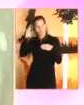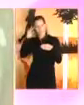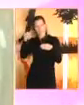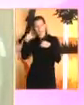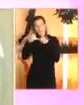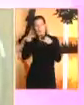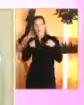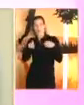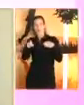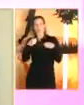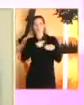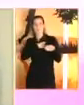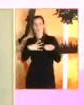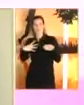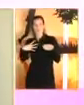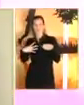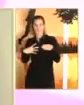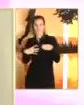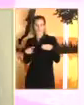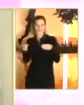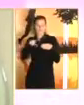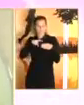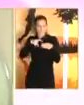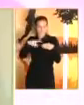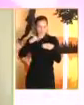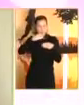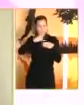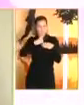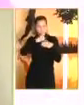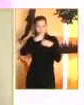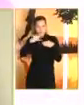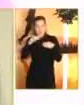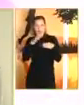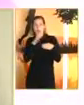gusanillo blanco, que se vea como a ver. Es un